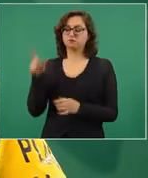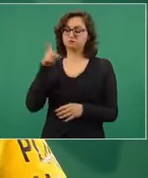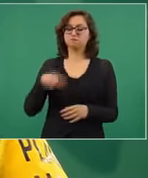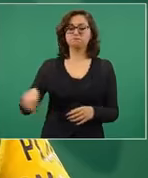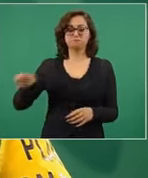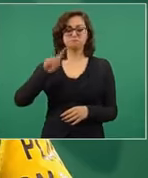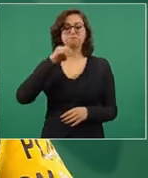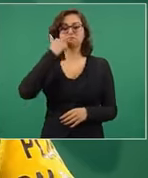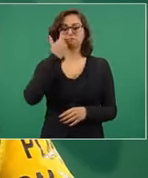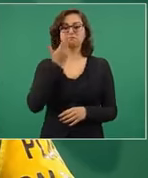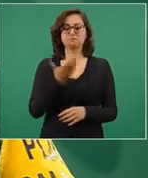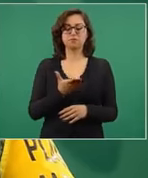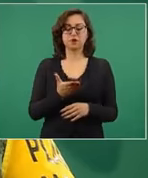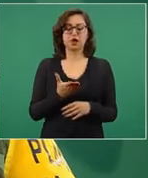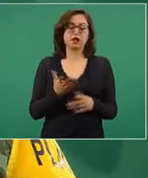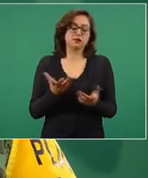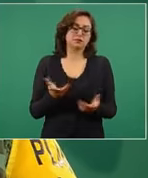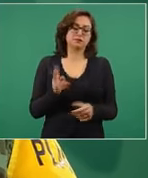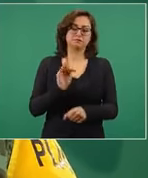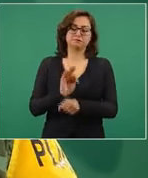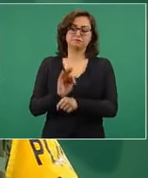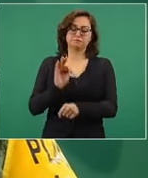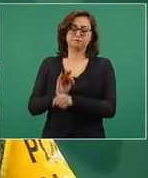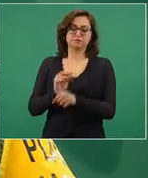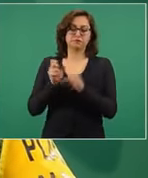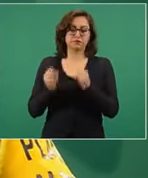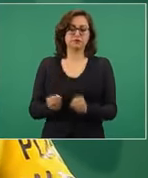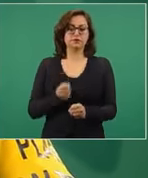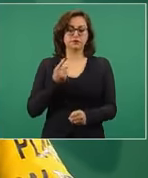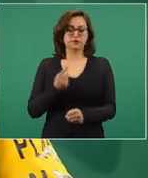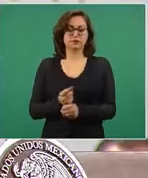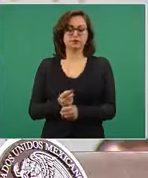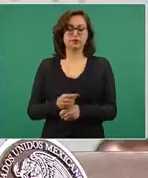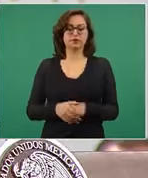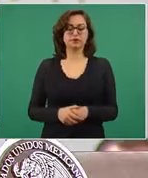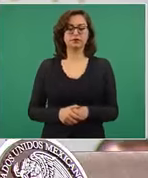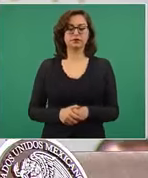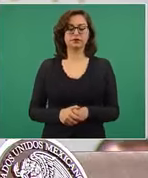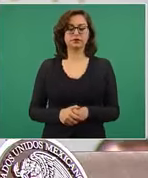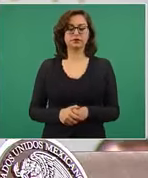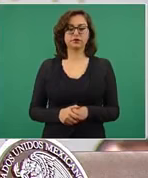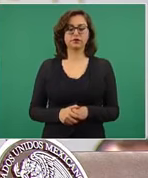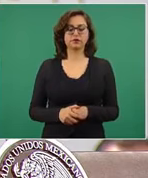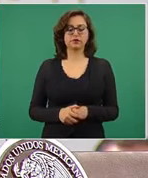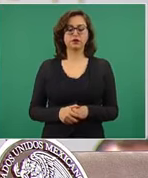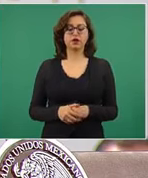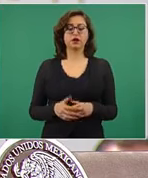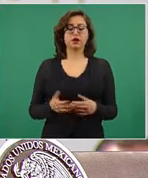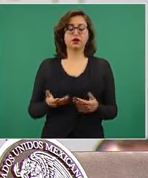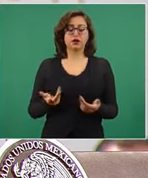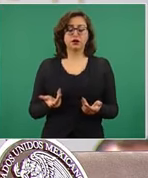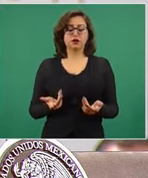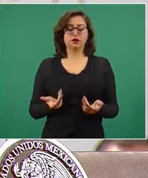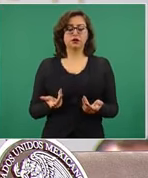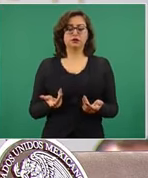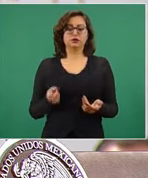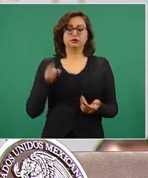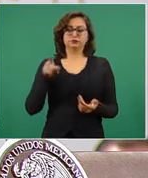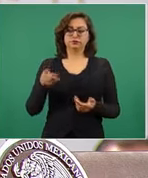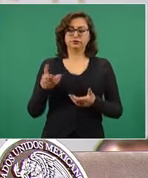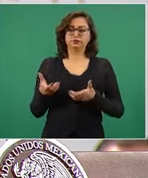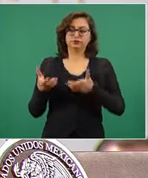que haya gente que les garantice la seguridad por esos accesos, ¿no? Principalmente hacia